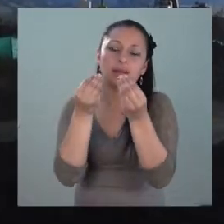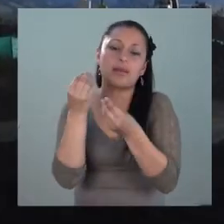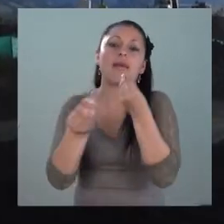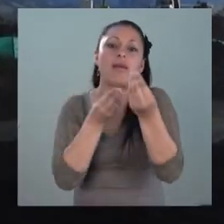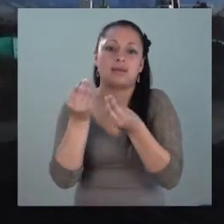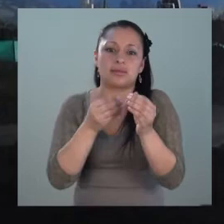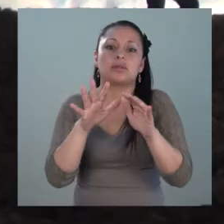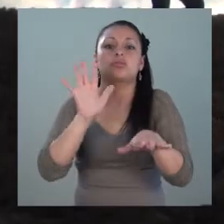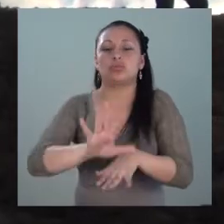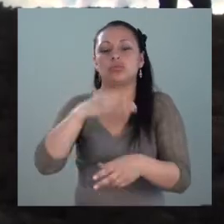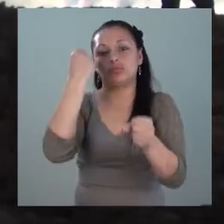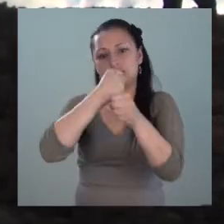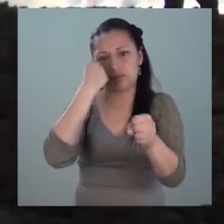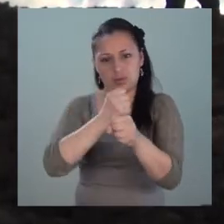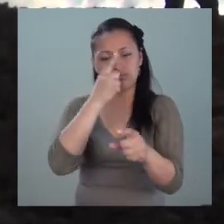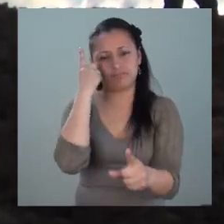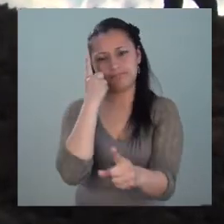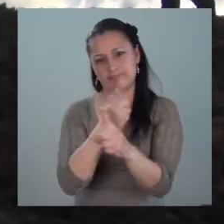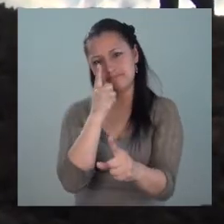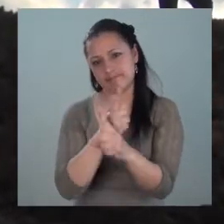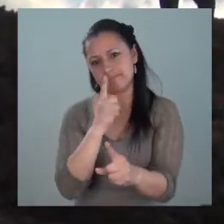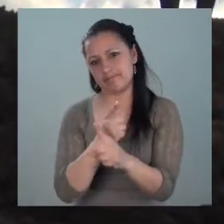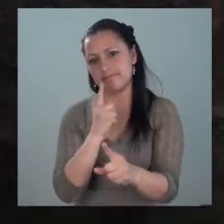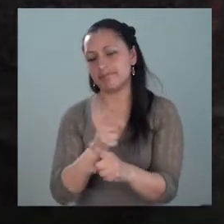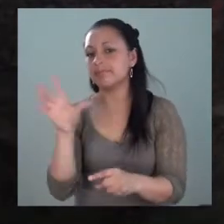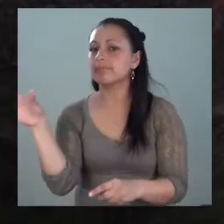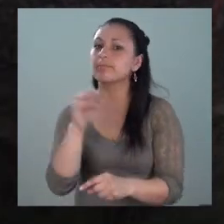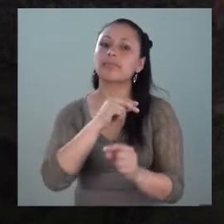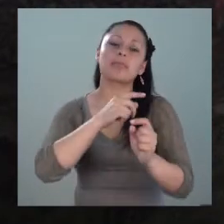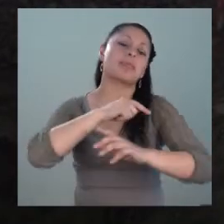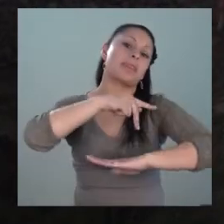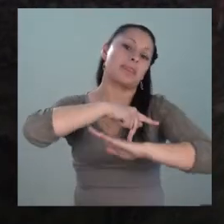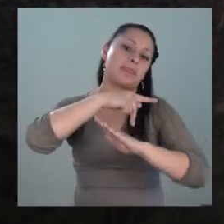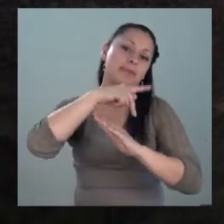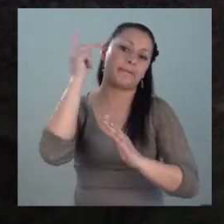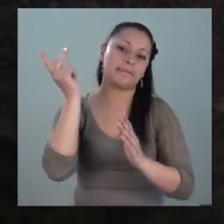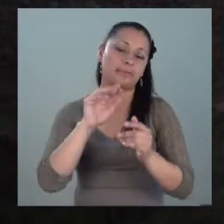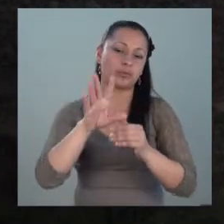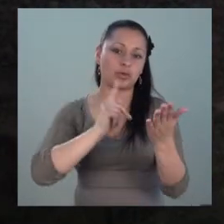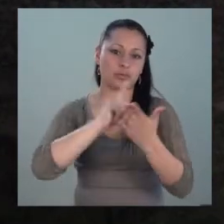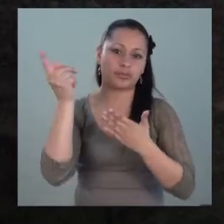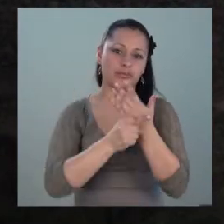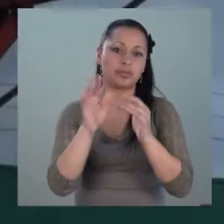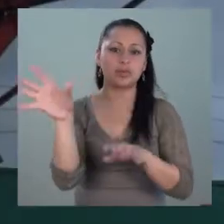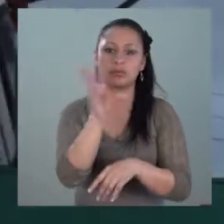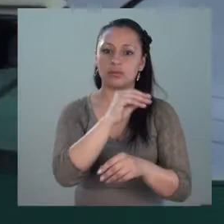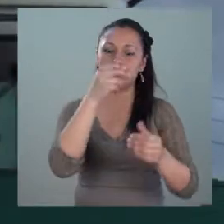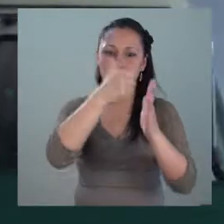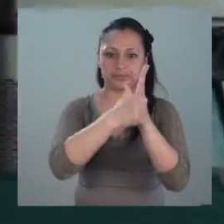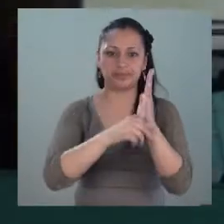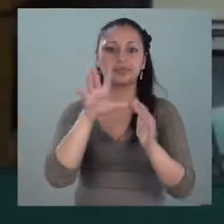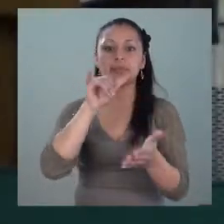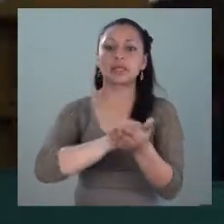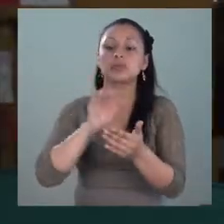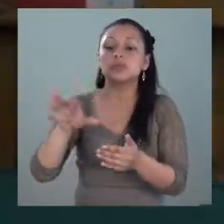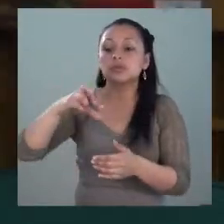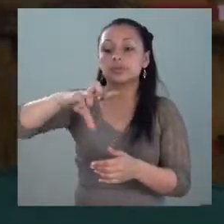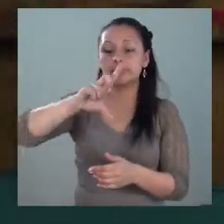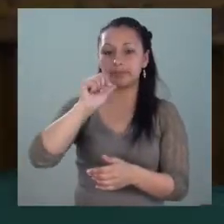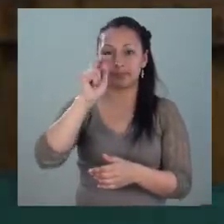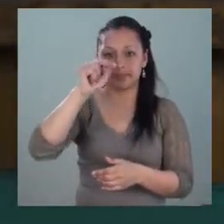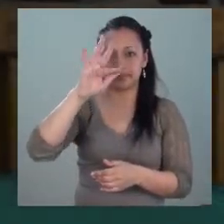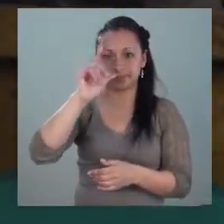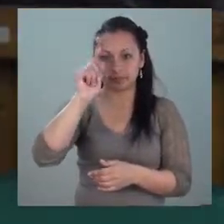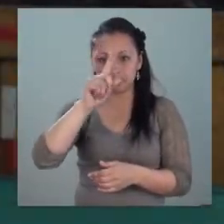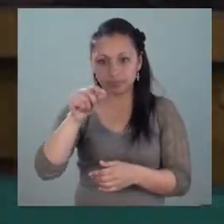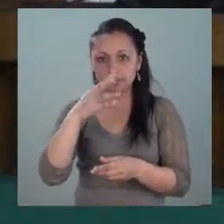poder ser y dar cumplimiento al proyecto dentro del programa. Tanto es así que esas plantas